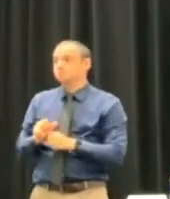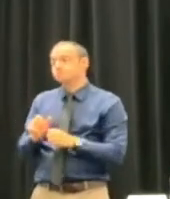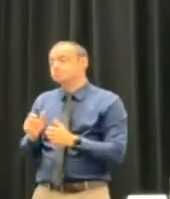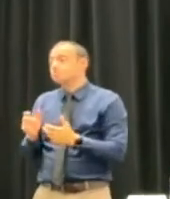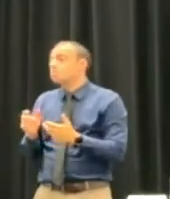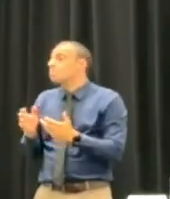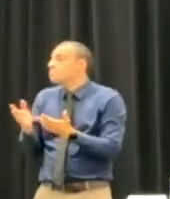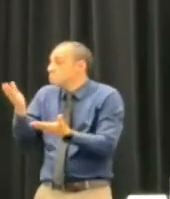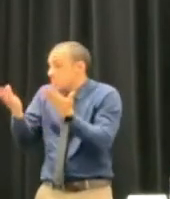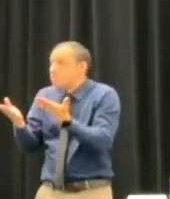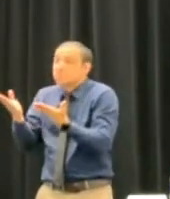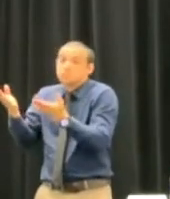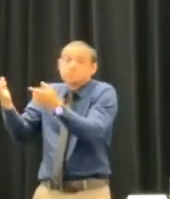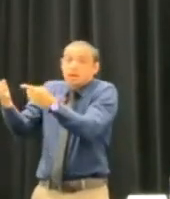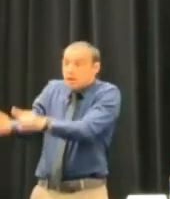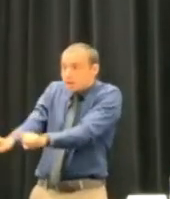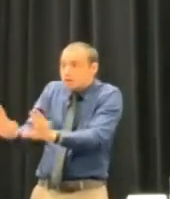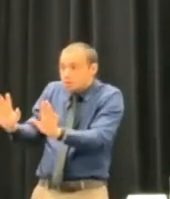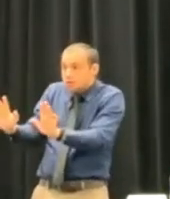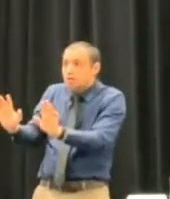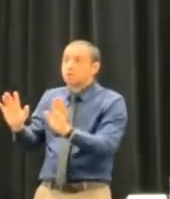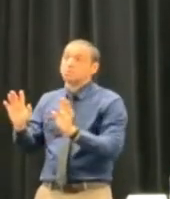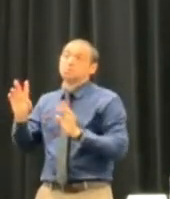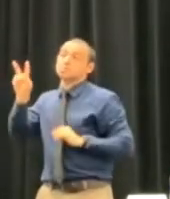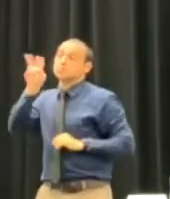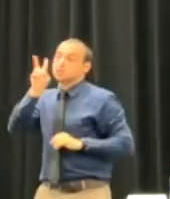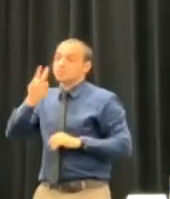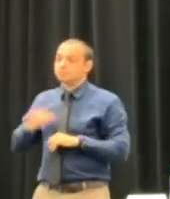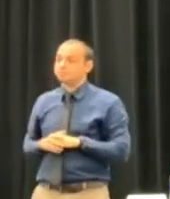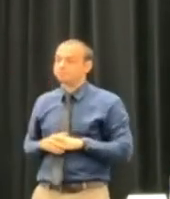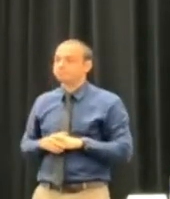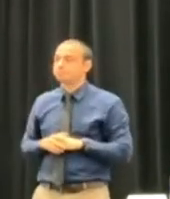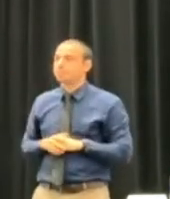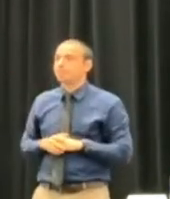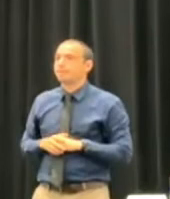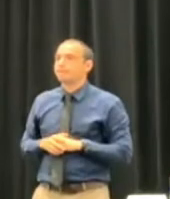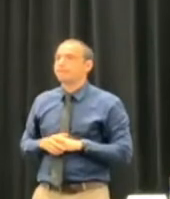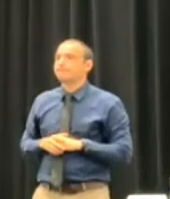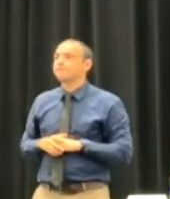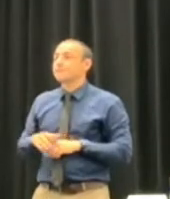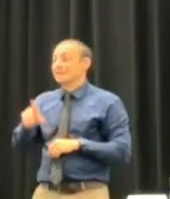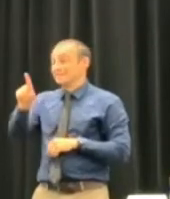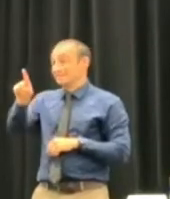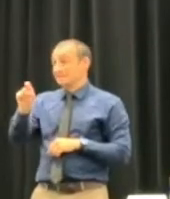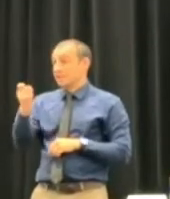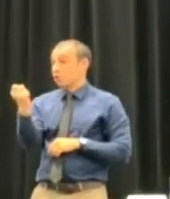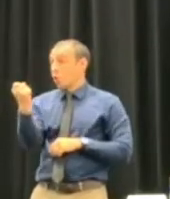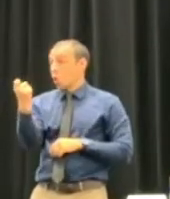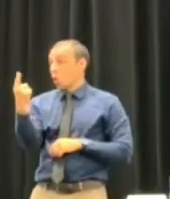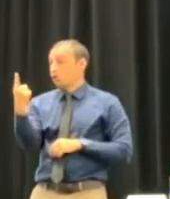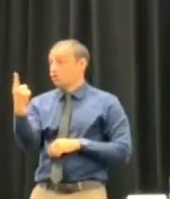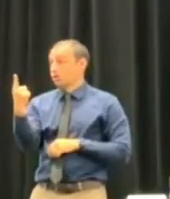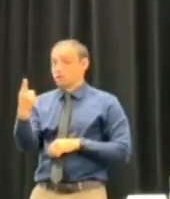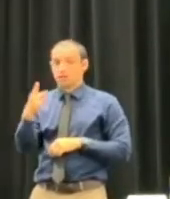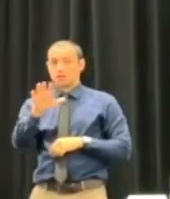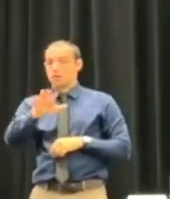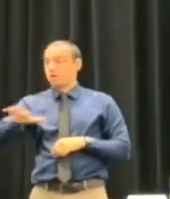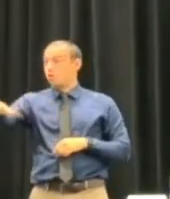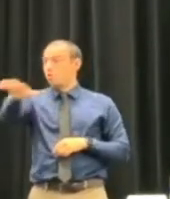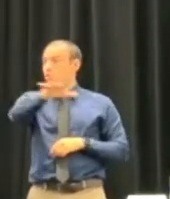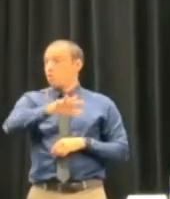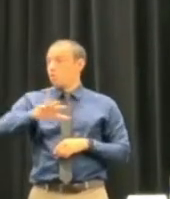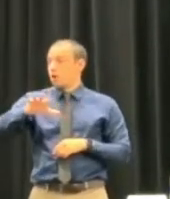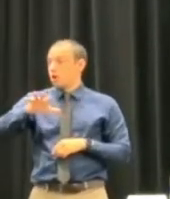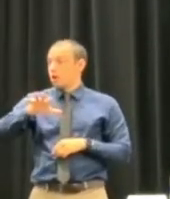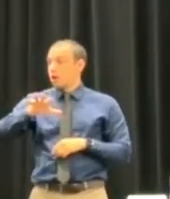los fondos y las mejoras que se van a estar haciéndolo a 111 facilidades deportivas el dinero ya está comenzando a tocar